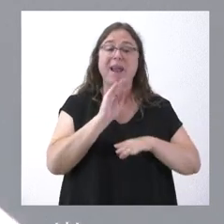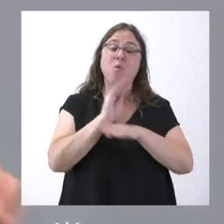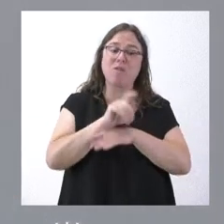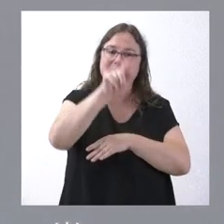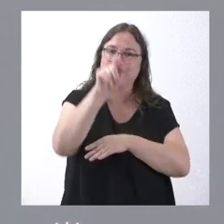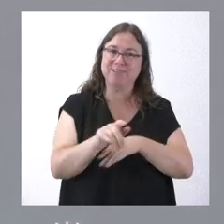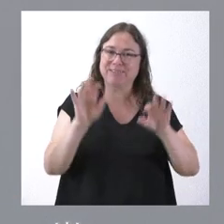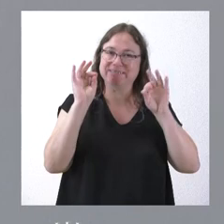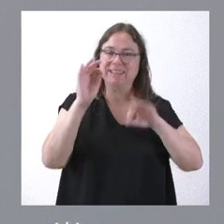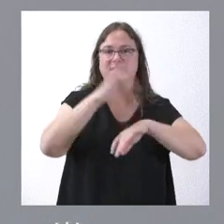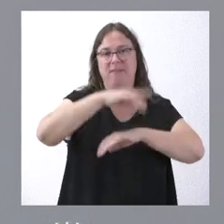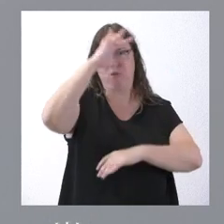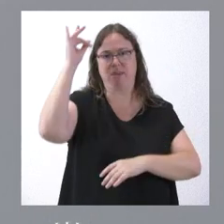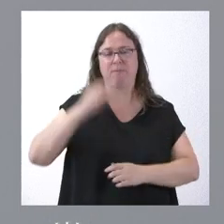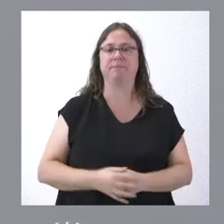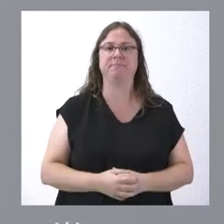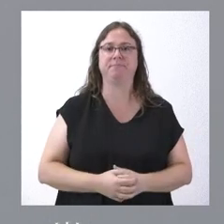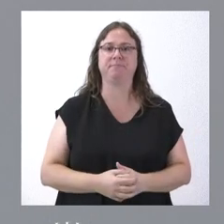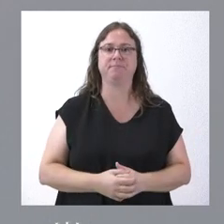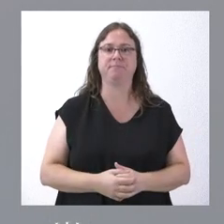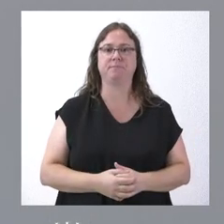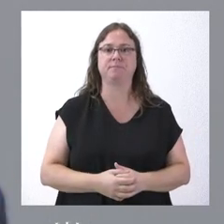estas personas.